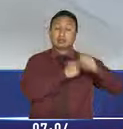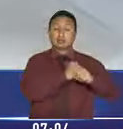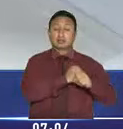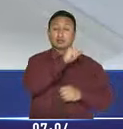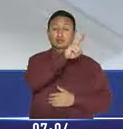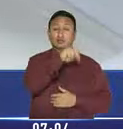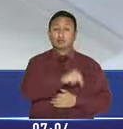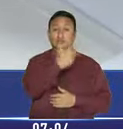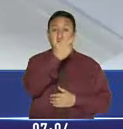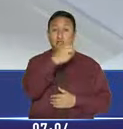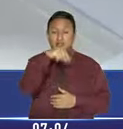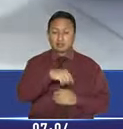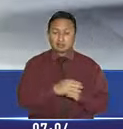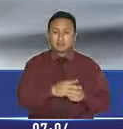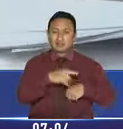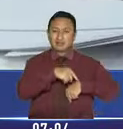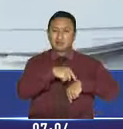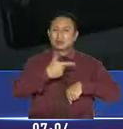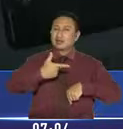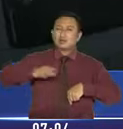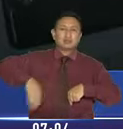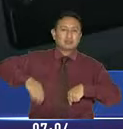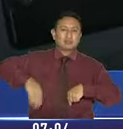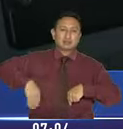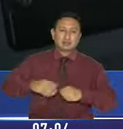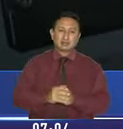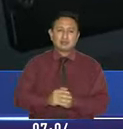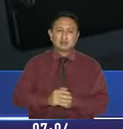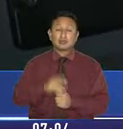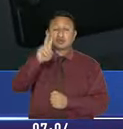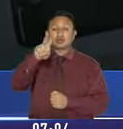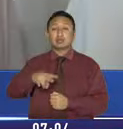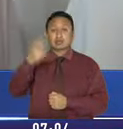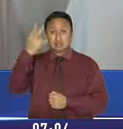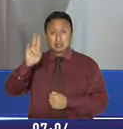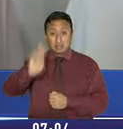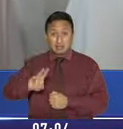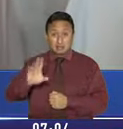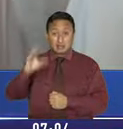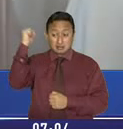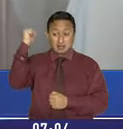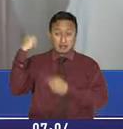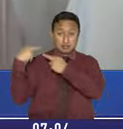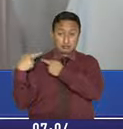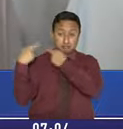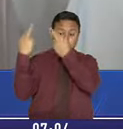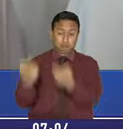derechos que se ejecutó en el año 2017. Esta supuesta trama está